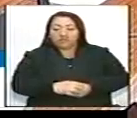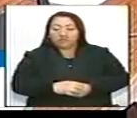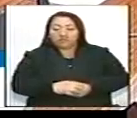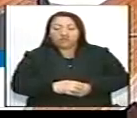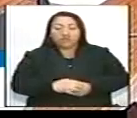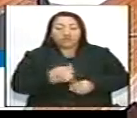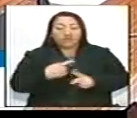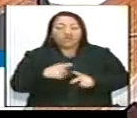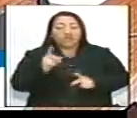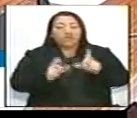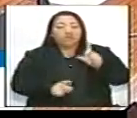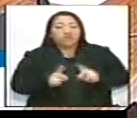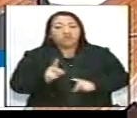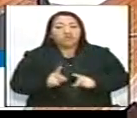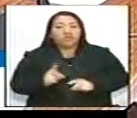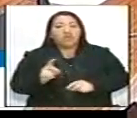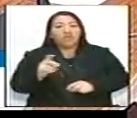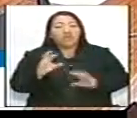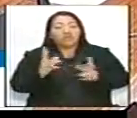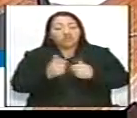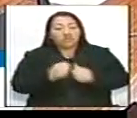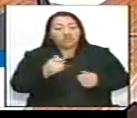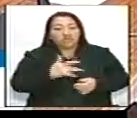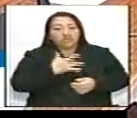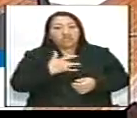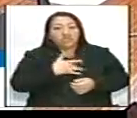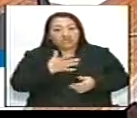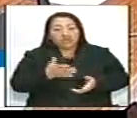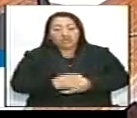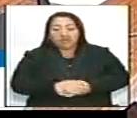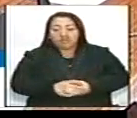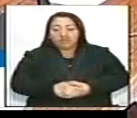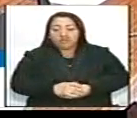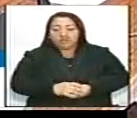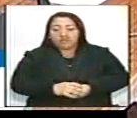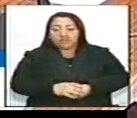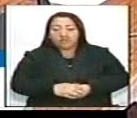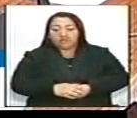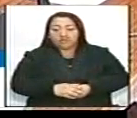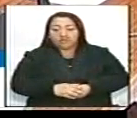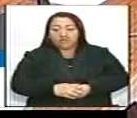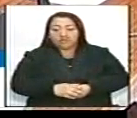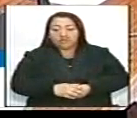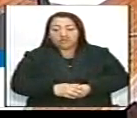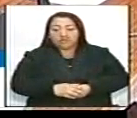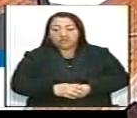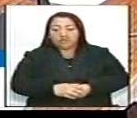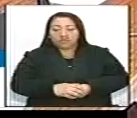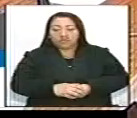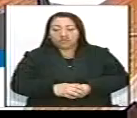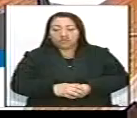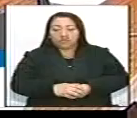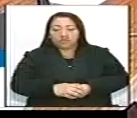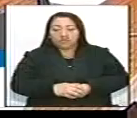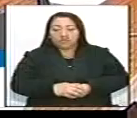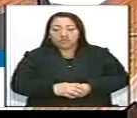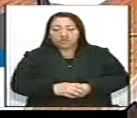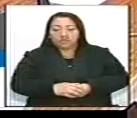aquí. Es bueno que se sienta ese ánimo por querer reducir la anemia en el Perú,